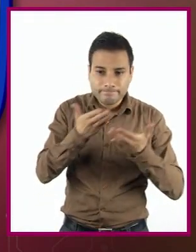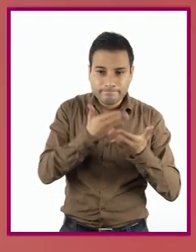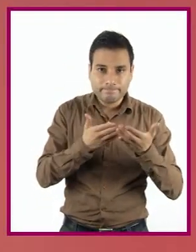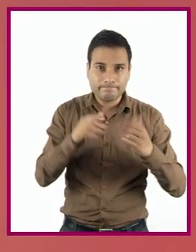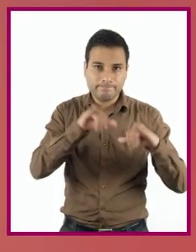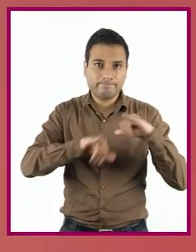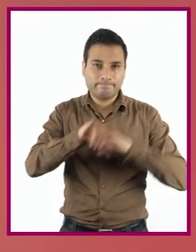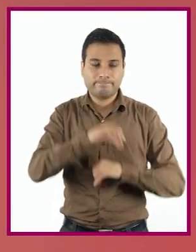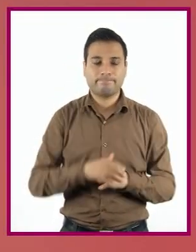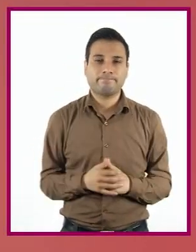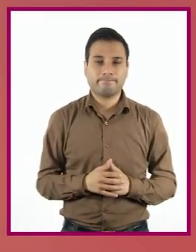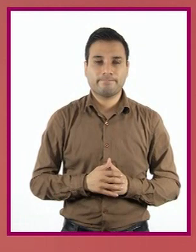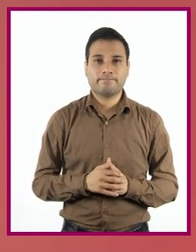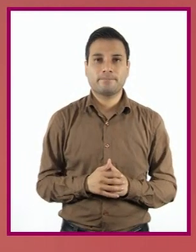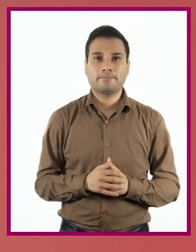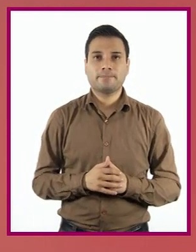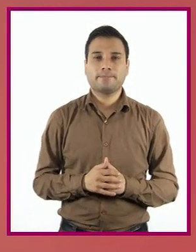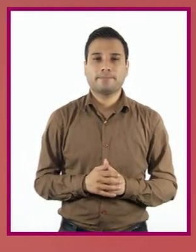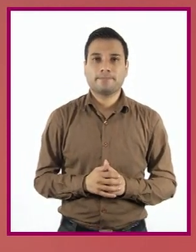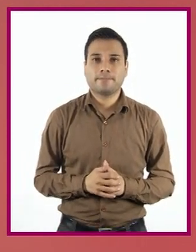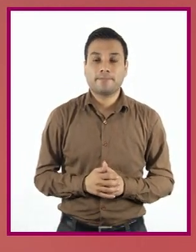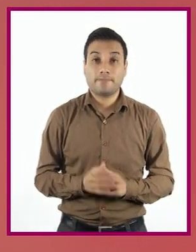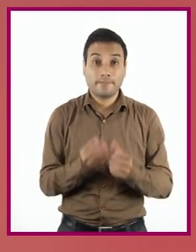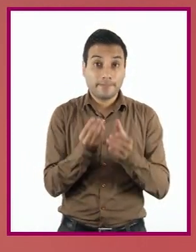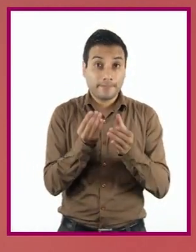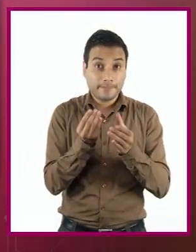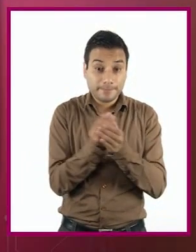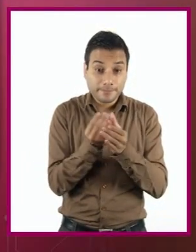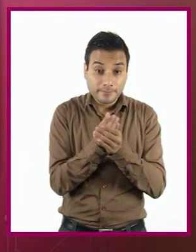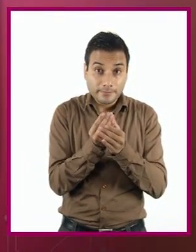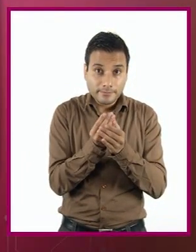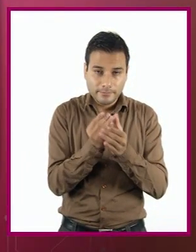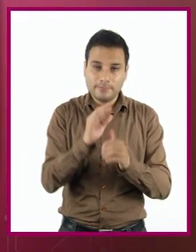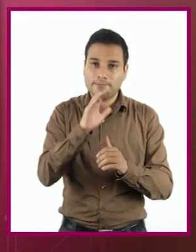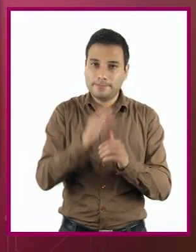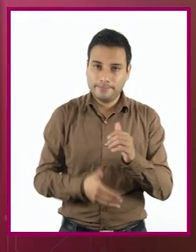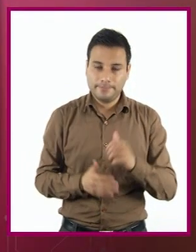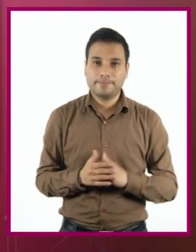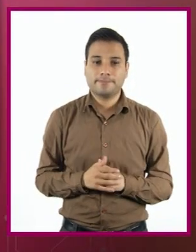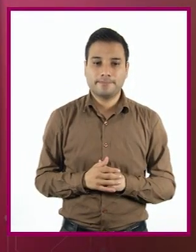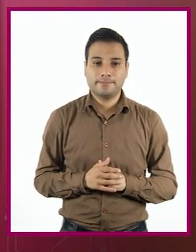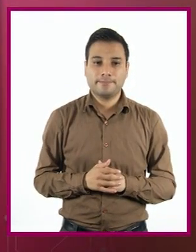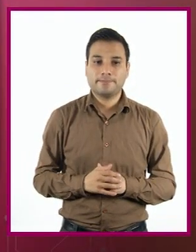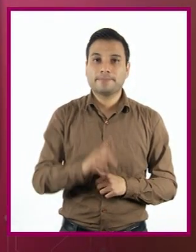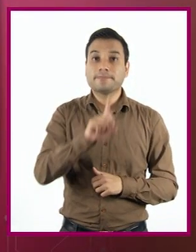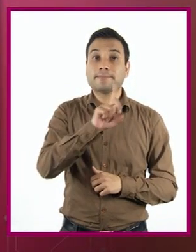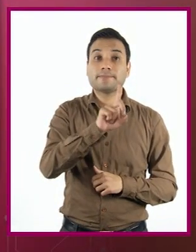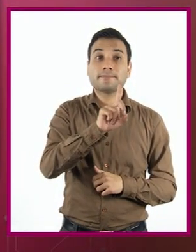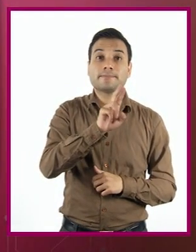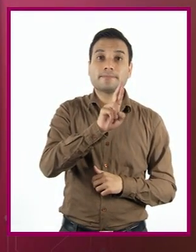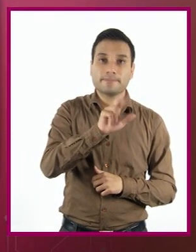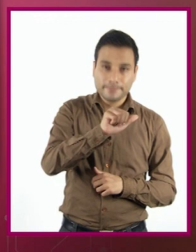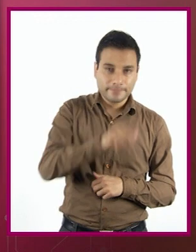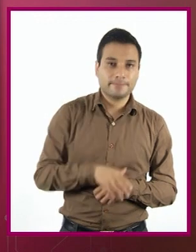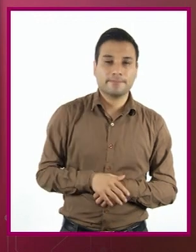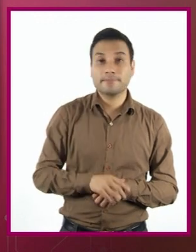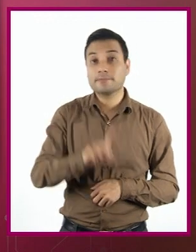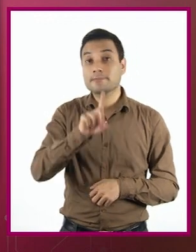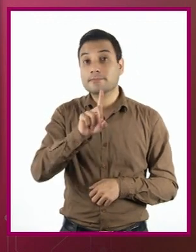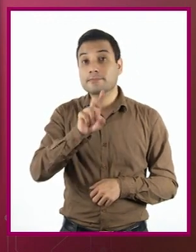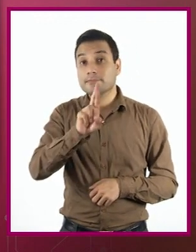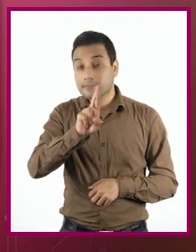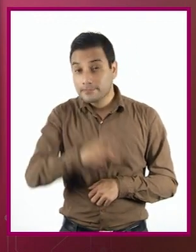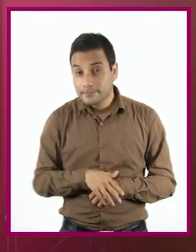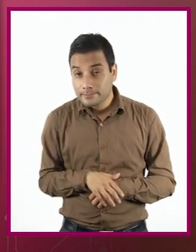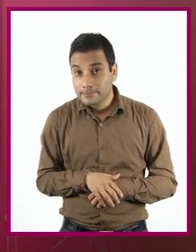ciencia. El tiempo de esta sesión terminó. Doctora Alejandra García Franco, doctor Hugo César